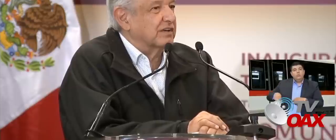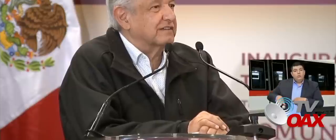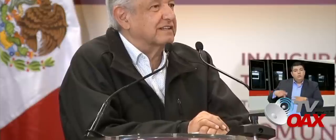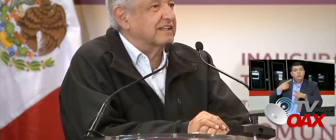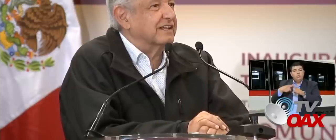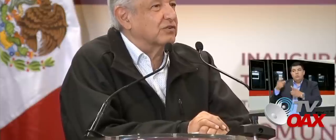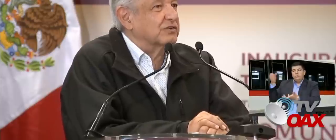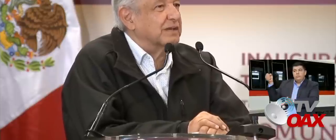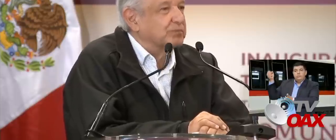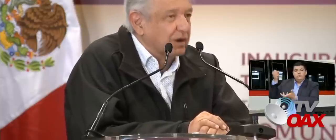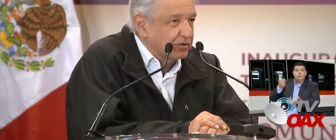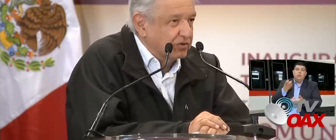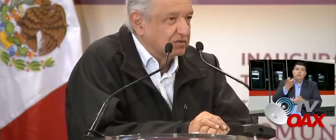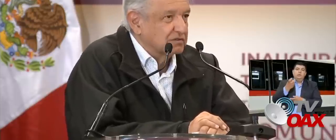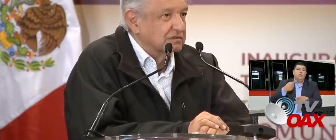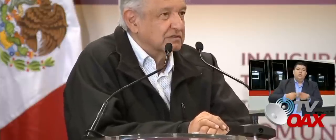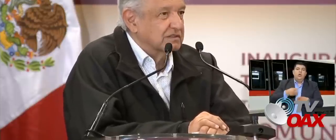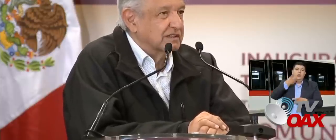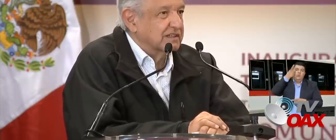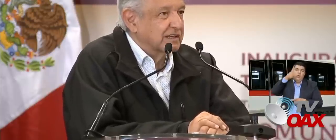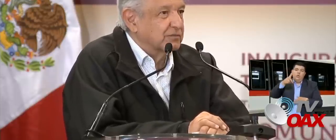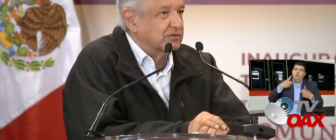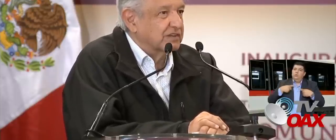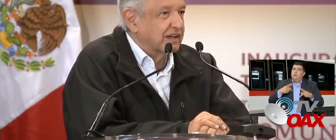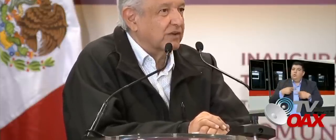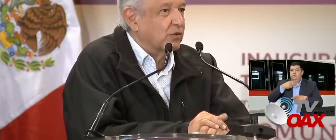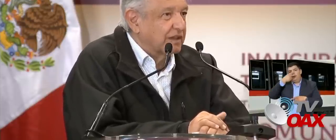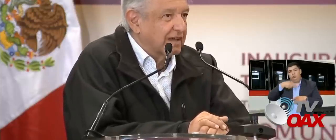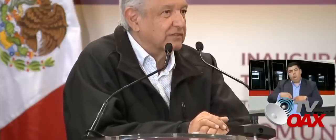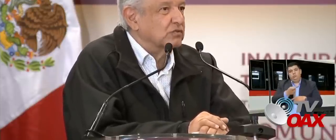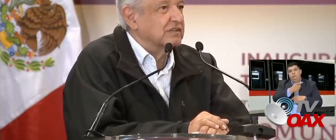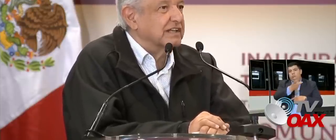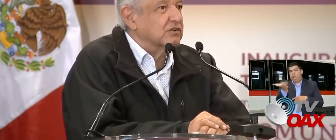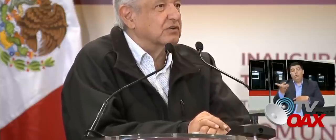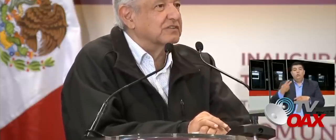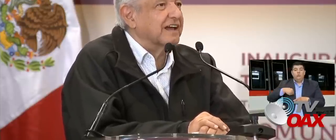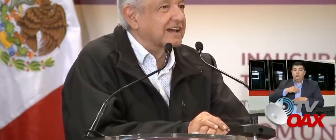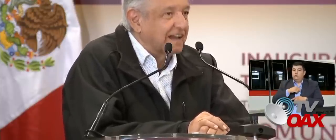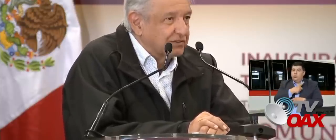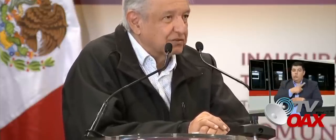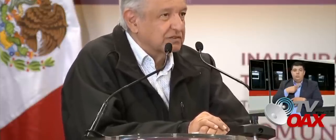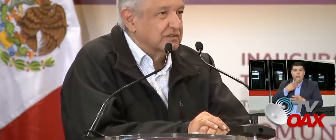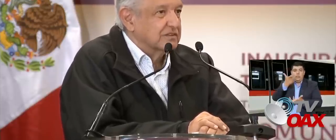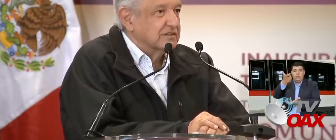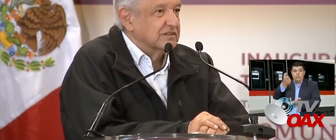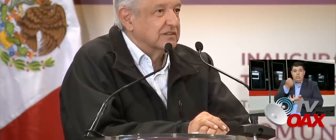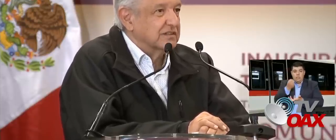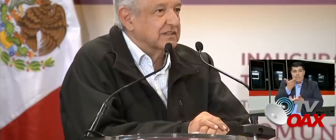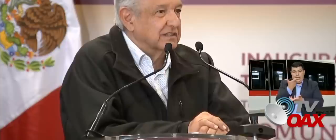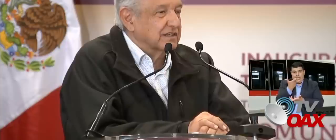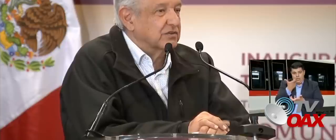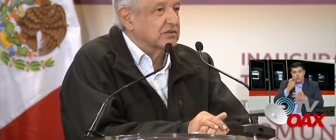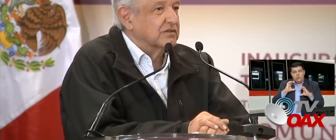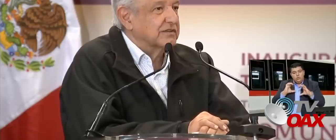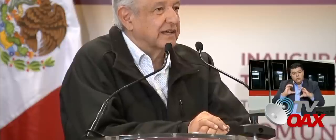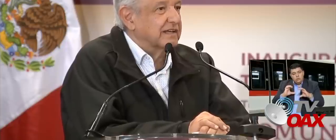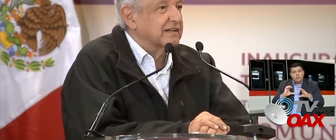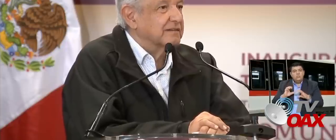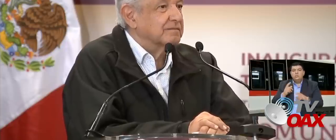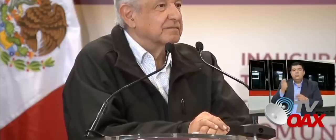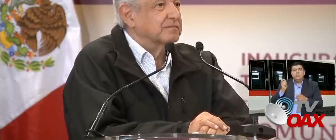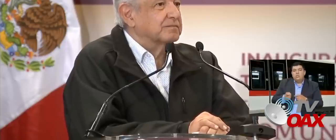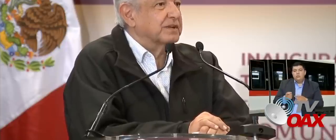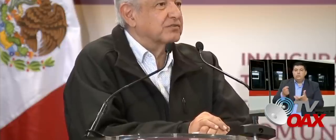presupuesto es dinero del pueblo que tenemos que cuidar. Es un dinero sagrado, el dinero